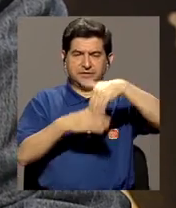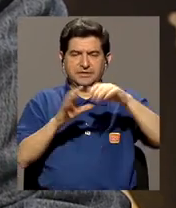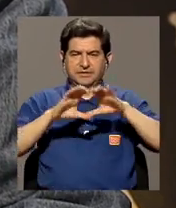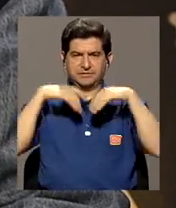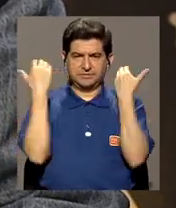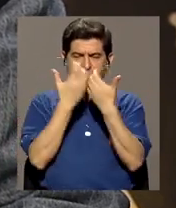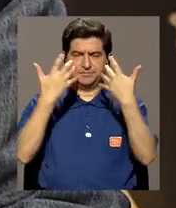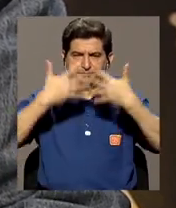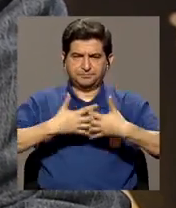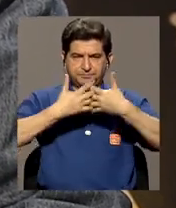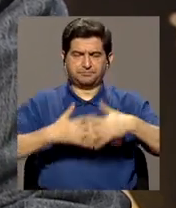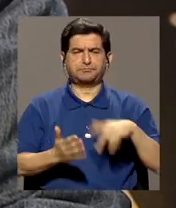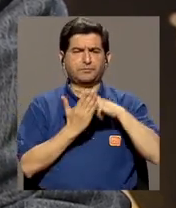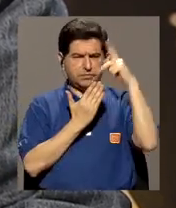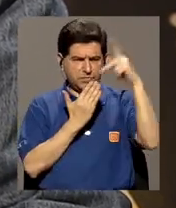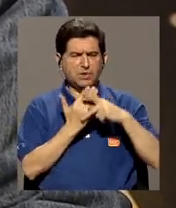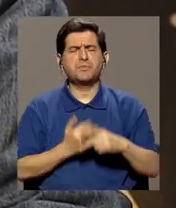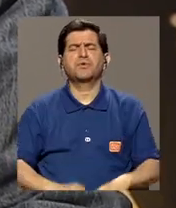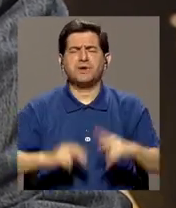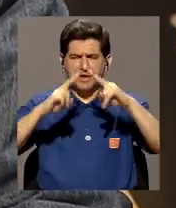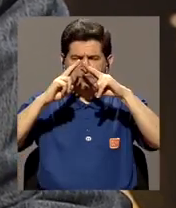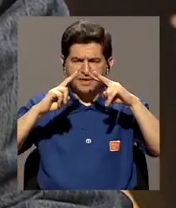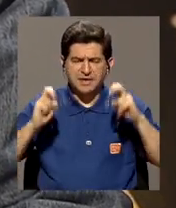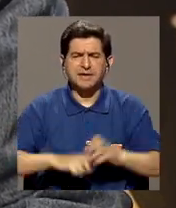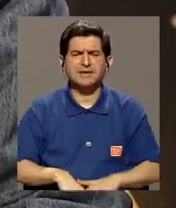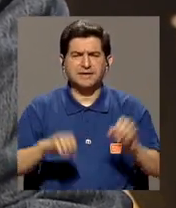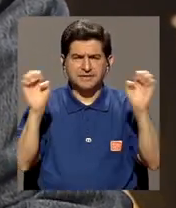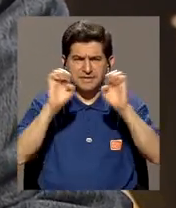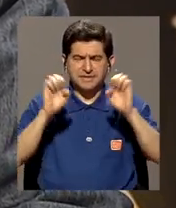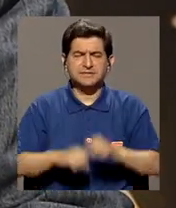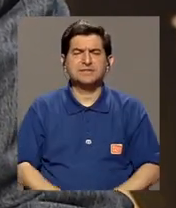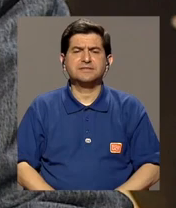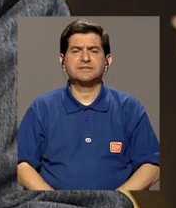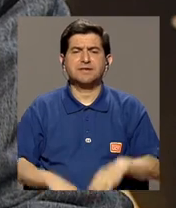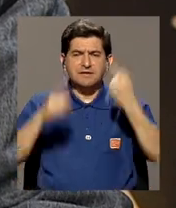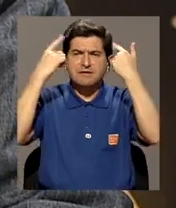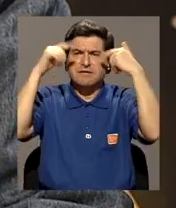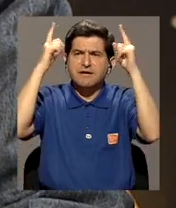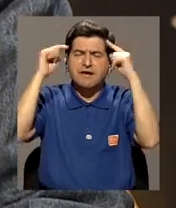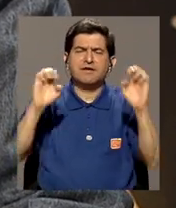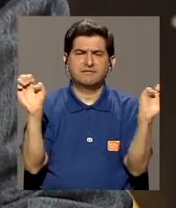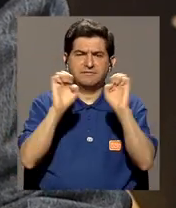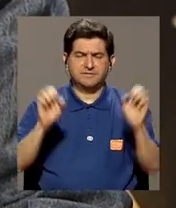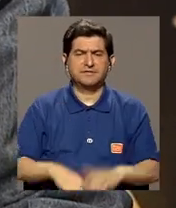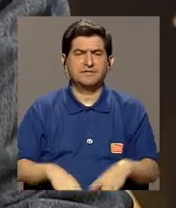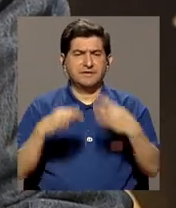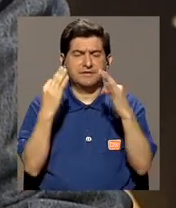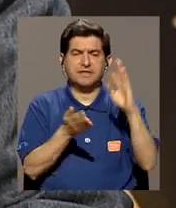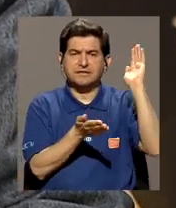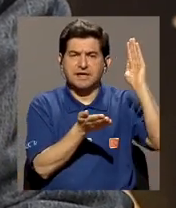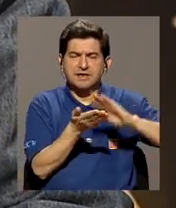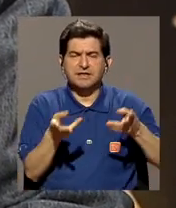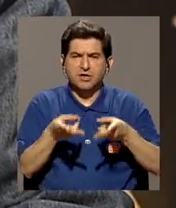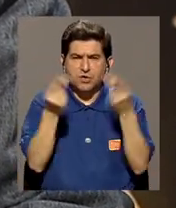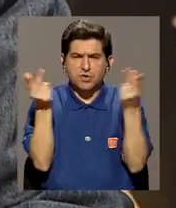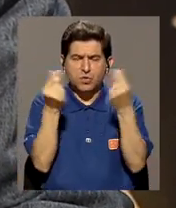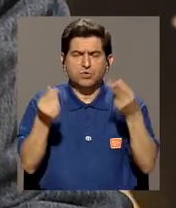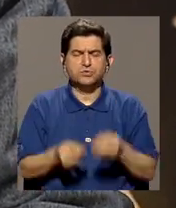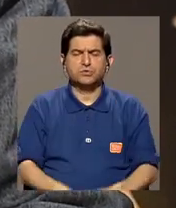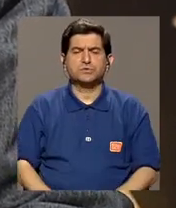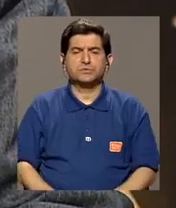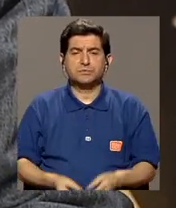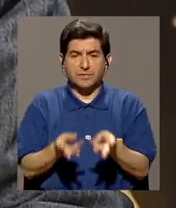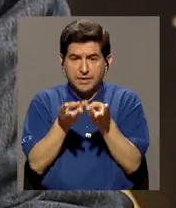cámara de industria han hecho un programa muy intensivo en auditorias energéticas y eficiencia energética en tratar de bajar los costos de